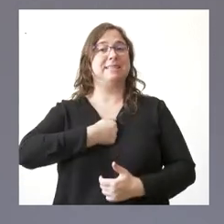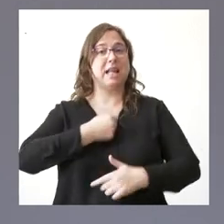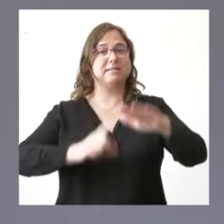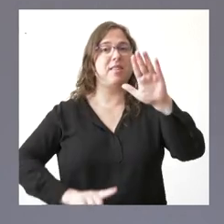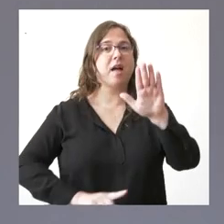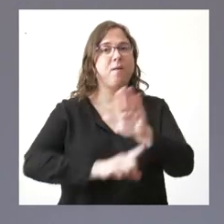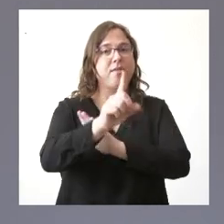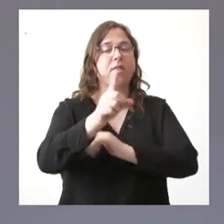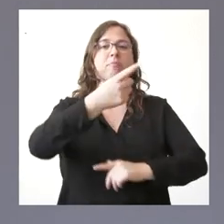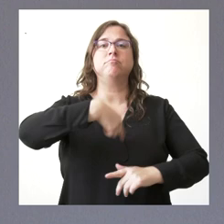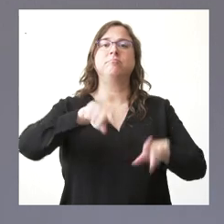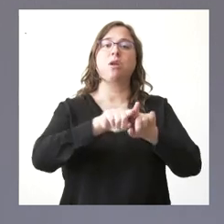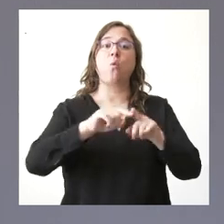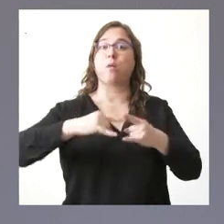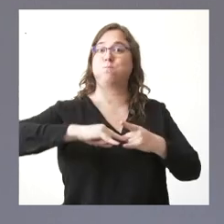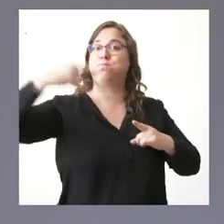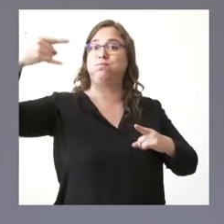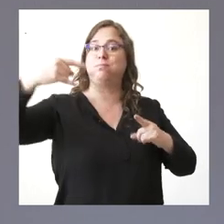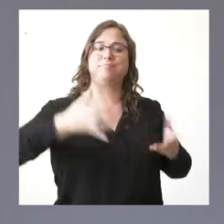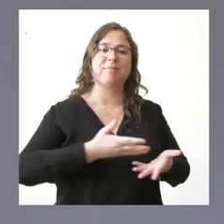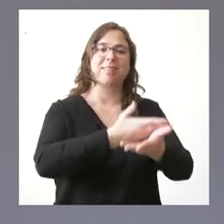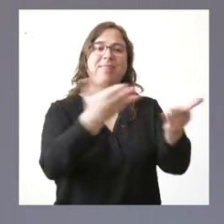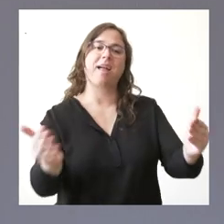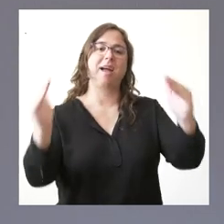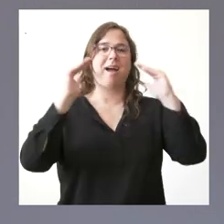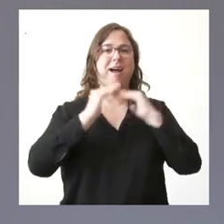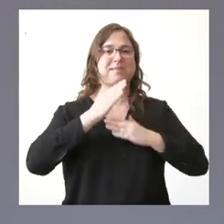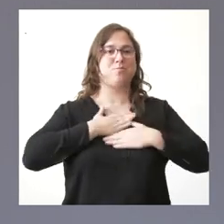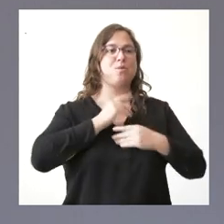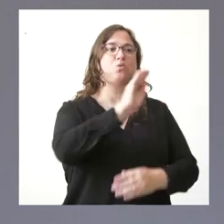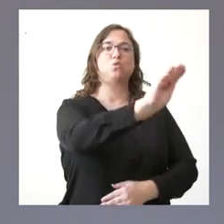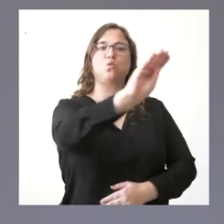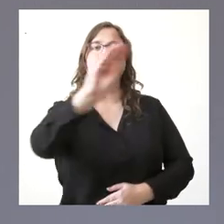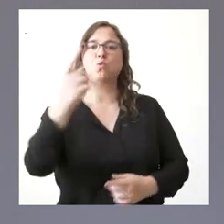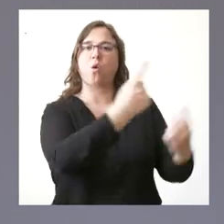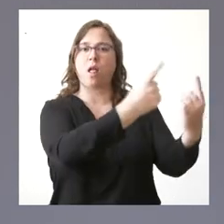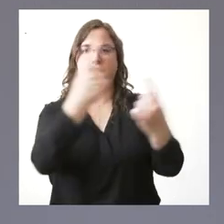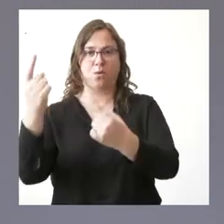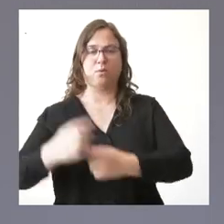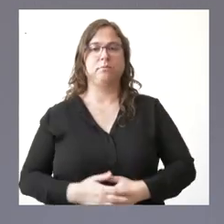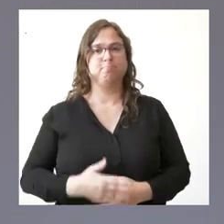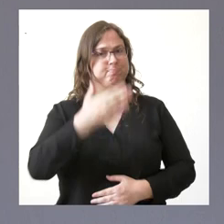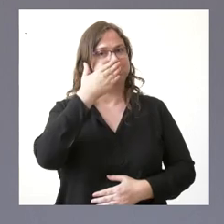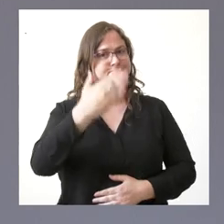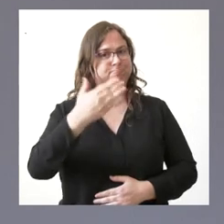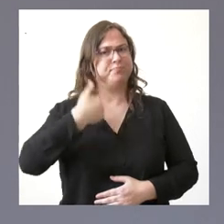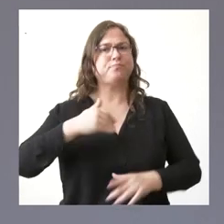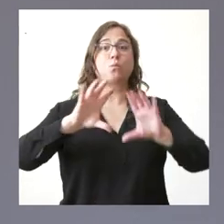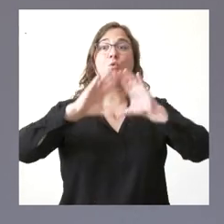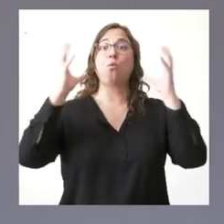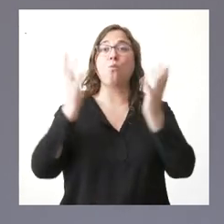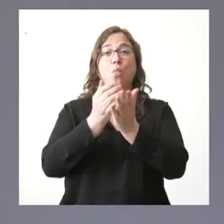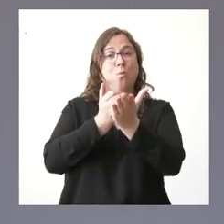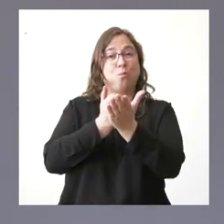trasladamos esa innovación a los propios domicilios de las personas. La verdad es que, en un mundo rural